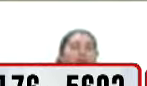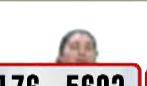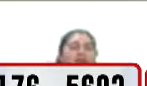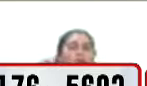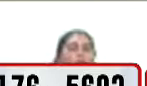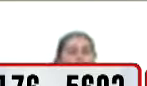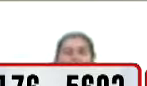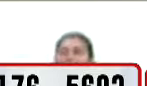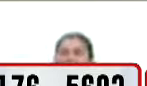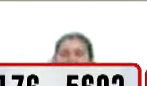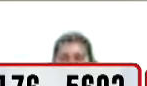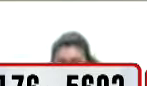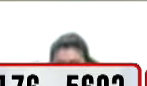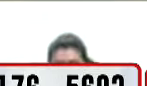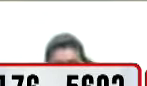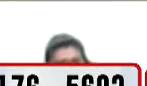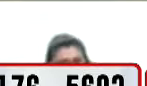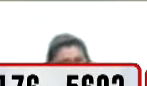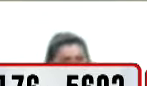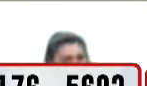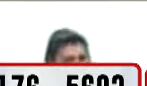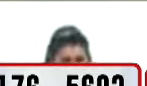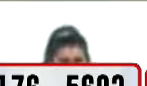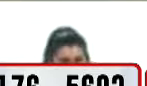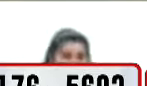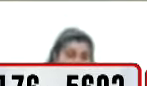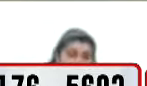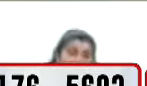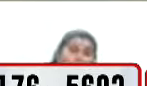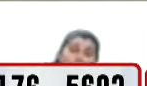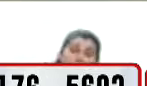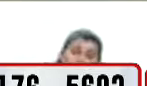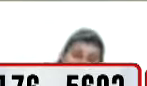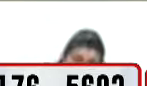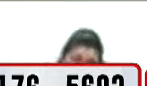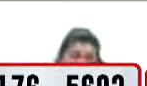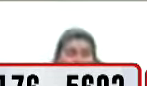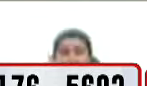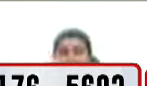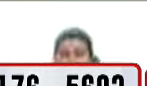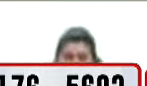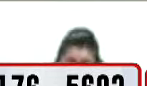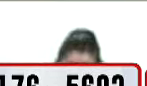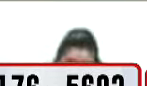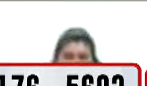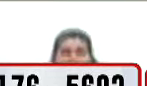El DNU permitió subir las prepagas, permitió subir los combustibles.